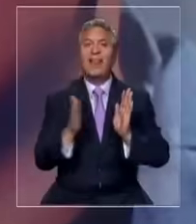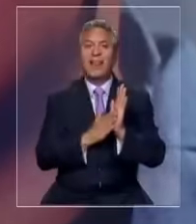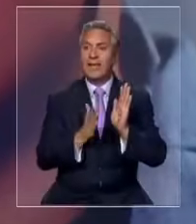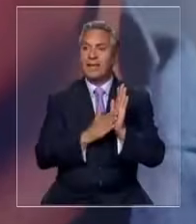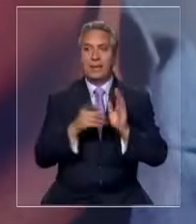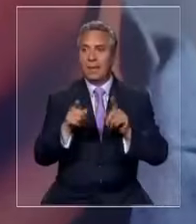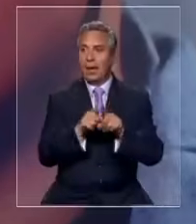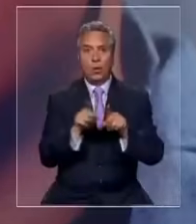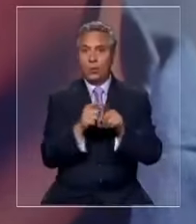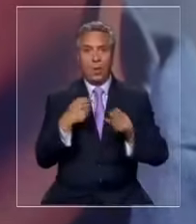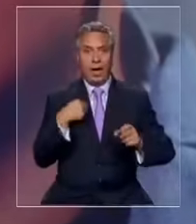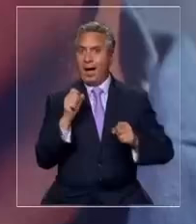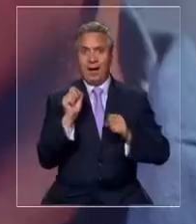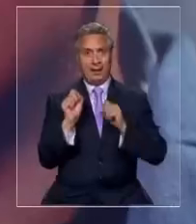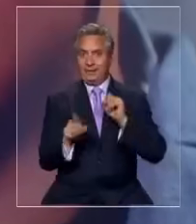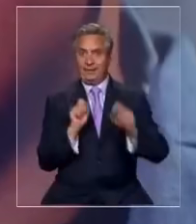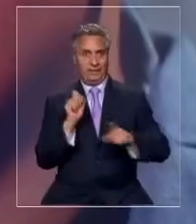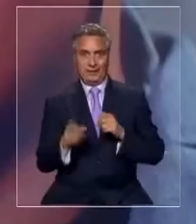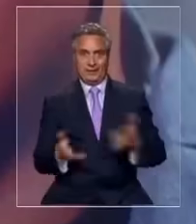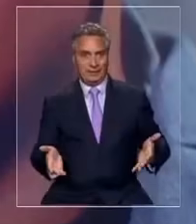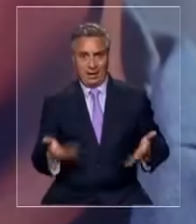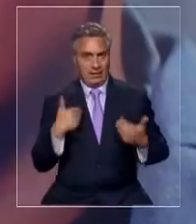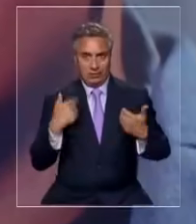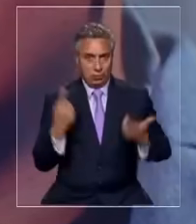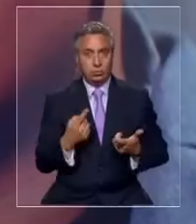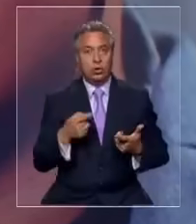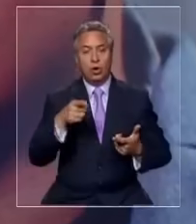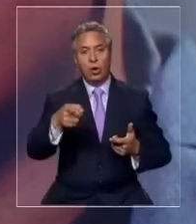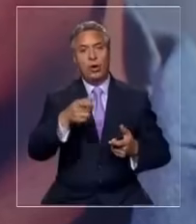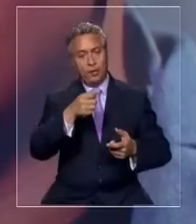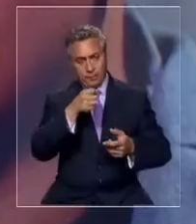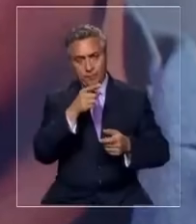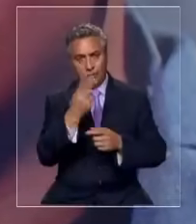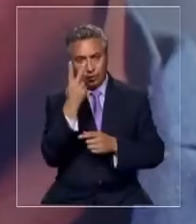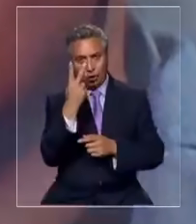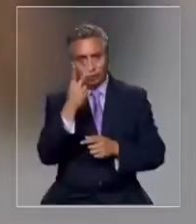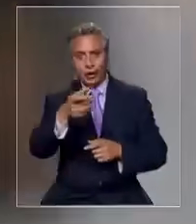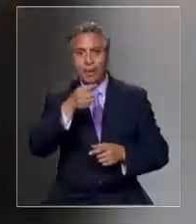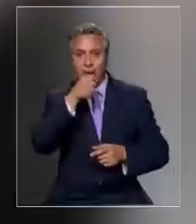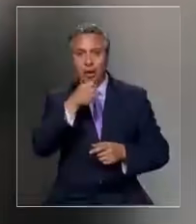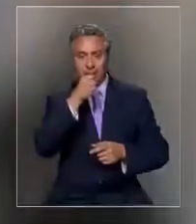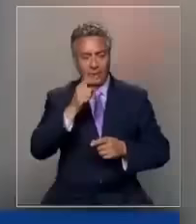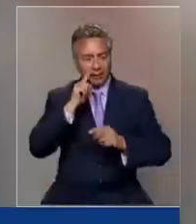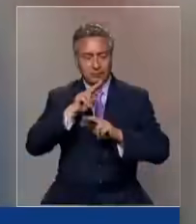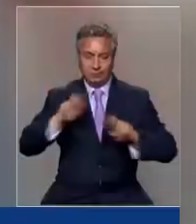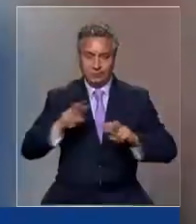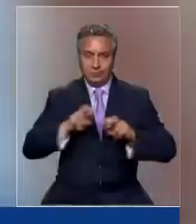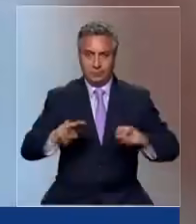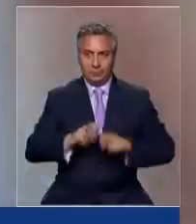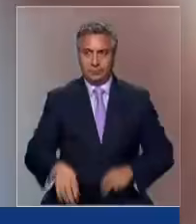defensa incompleta. El trabajo es de los periodistas Rodrigo Pizarro y Max Frick.